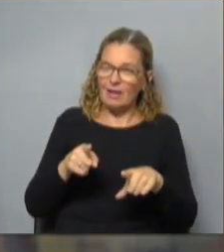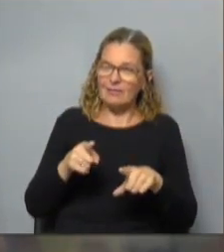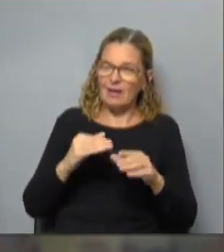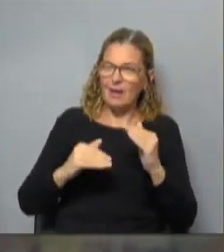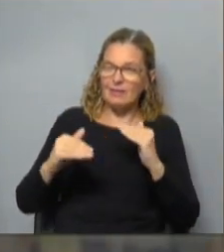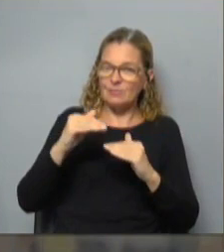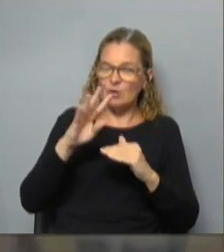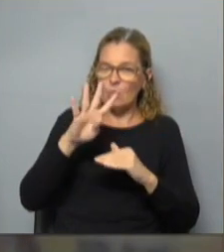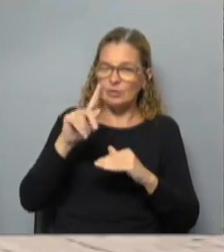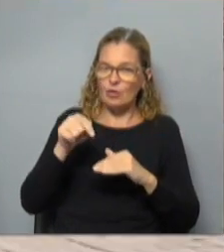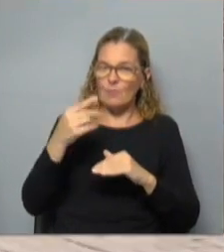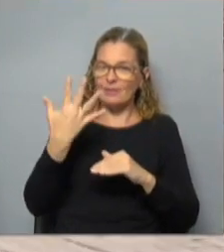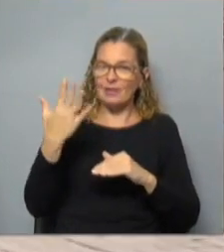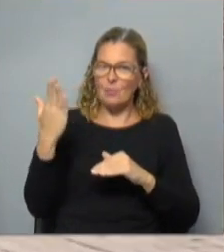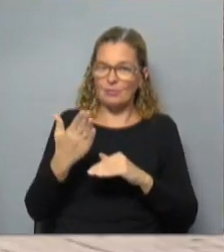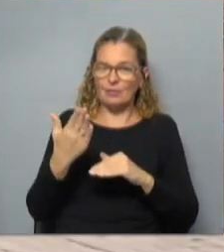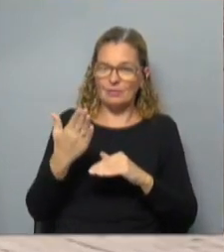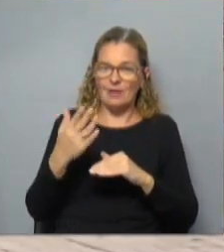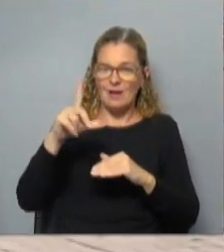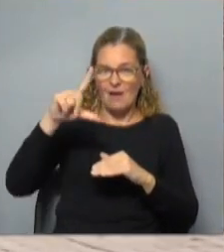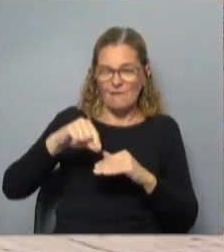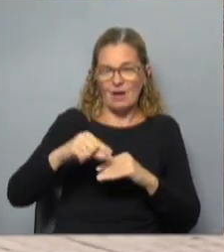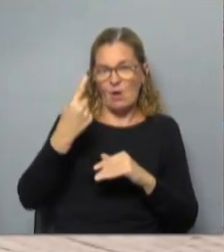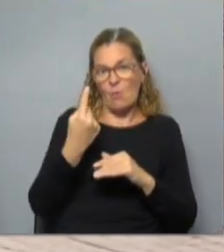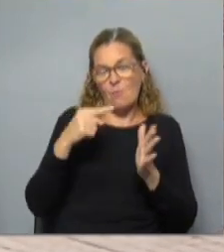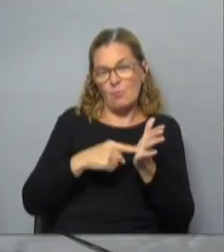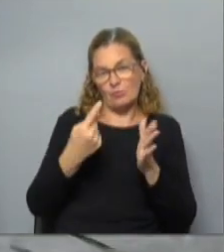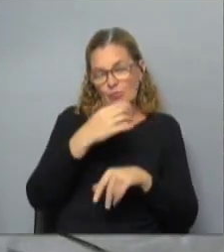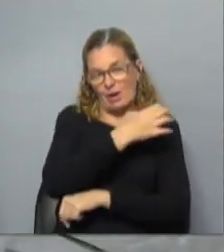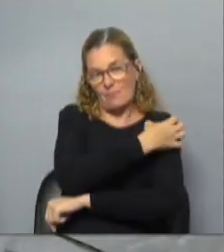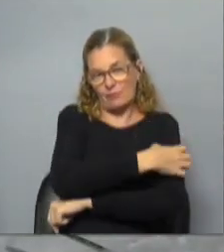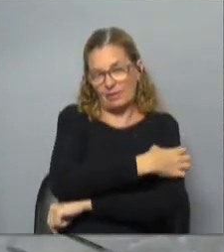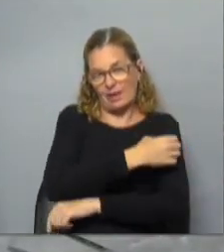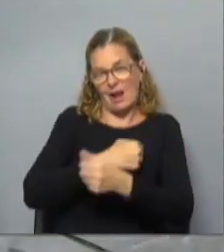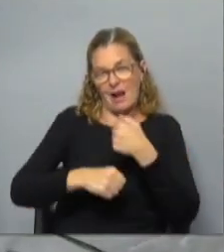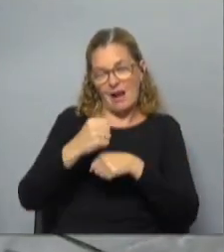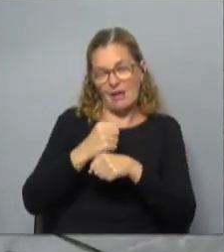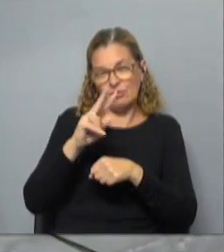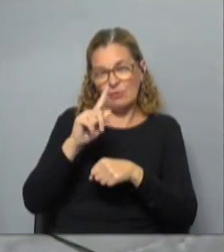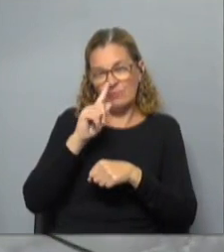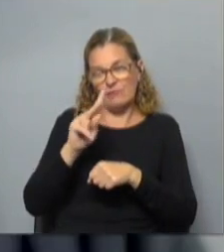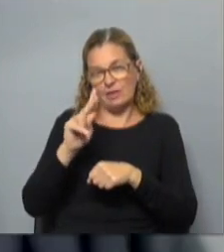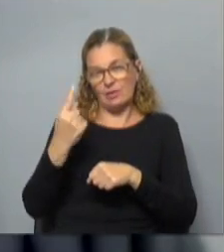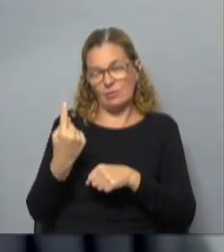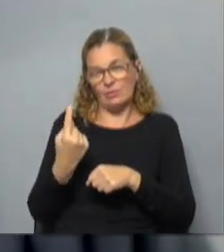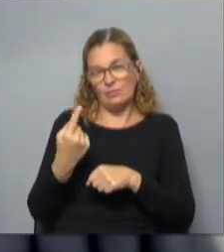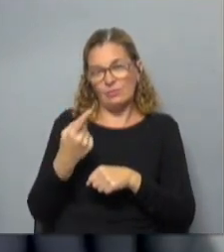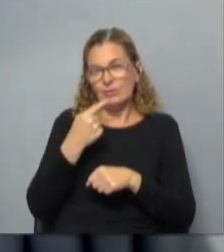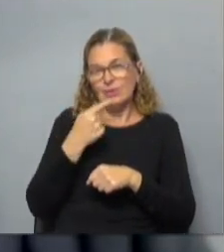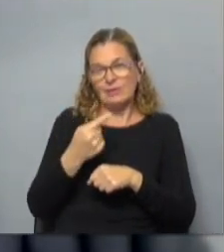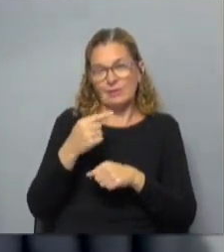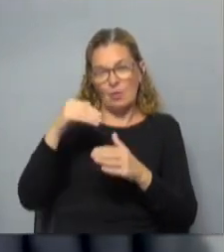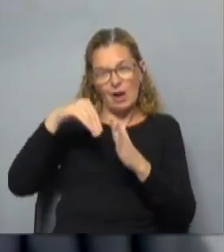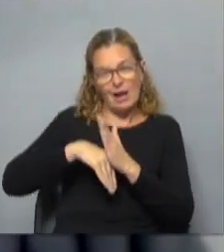del 4,5 por ciento y la baja de un punto en la pobreza durante el año 2021 cuando valoramos la